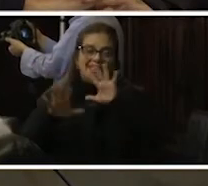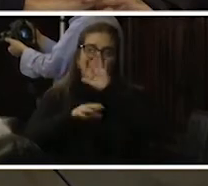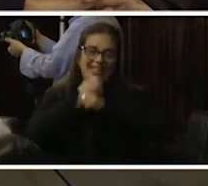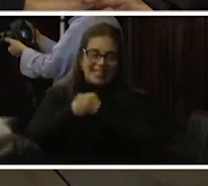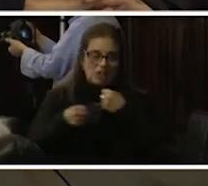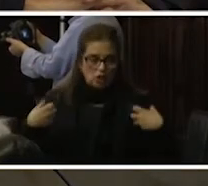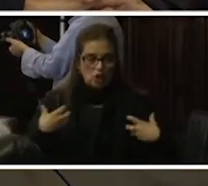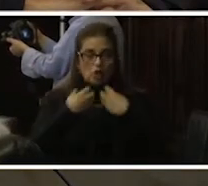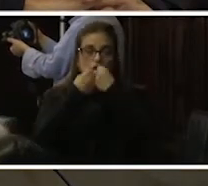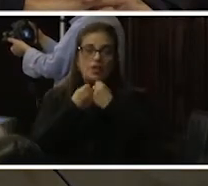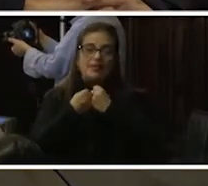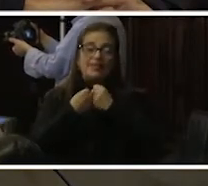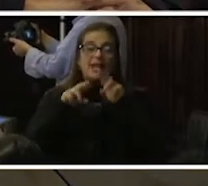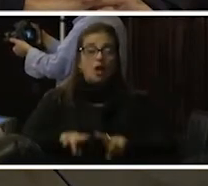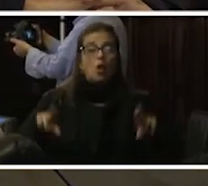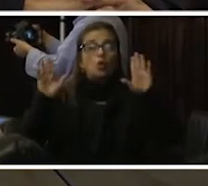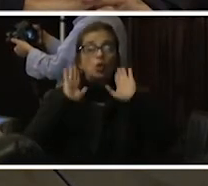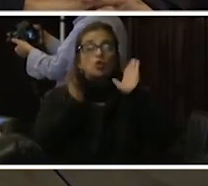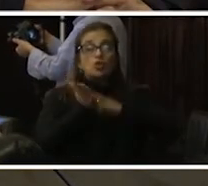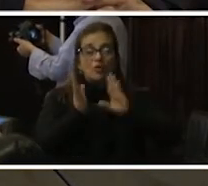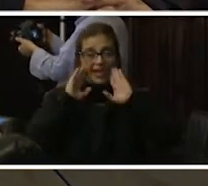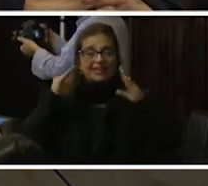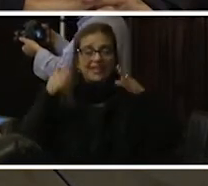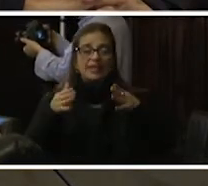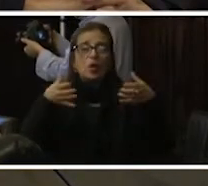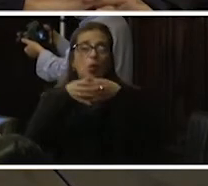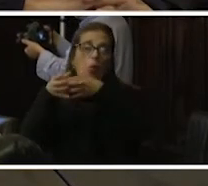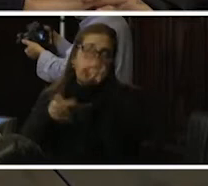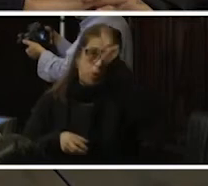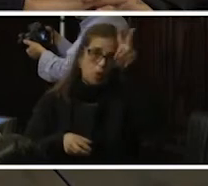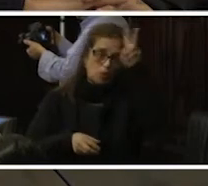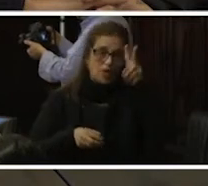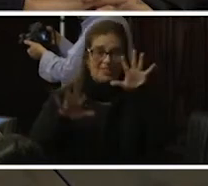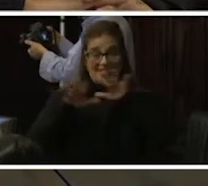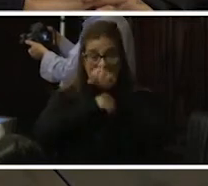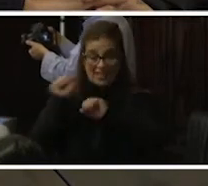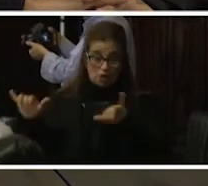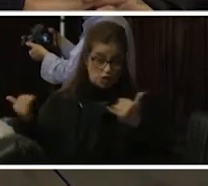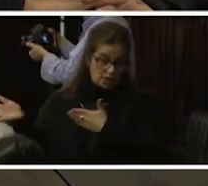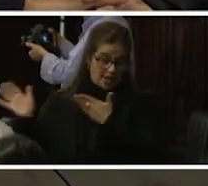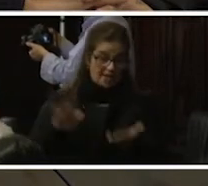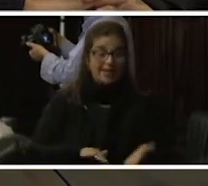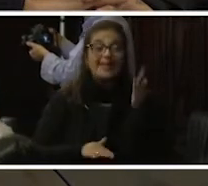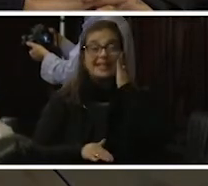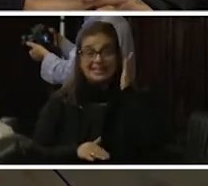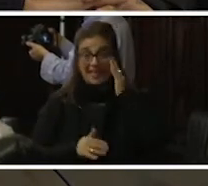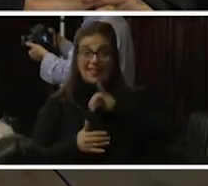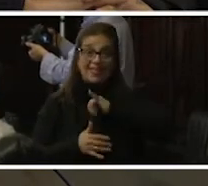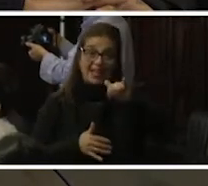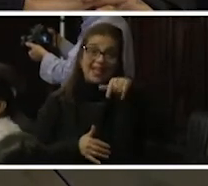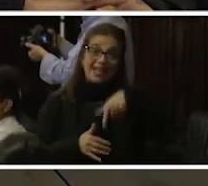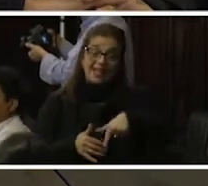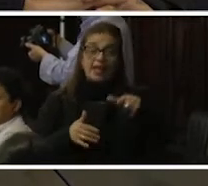Declaración de las Naciones Unidas sobre los Derechos de los Pueblos Indígenas, declaración que, como ustedes saben, establece un